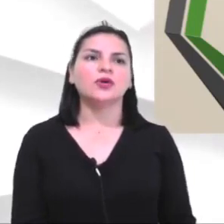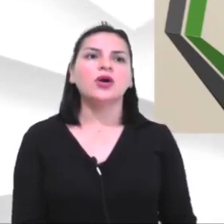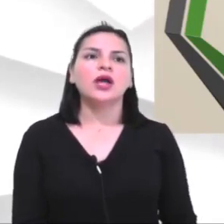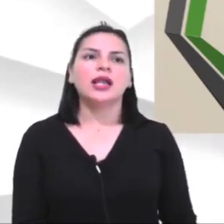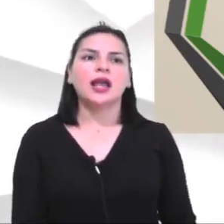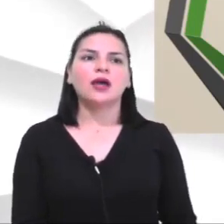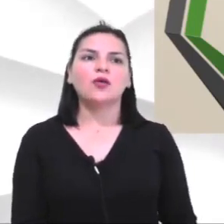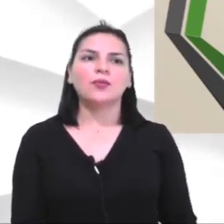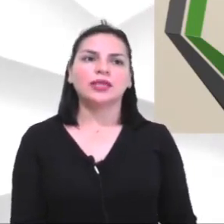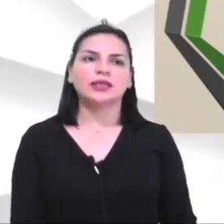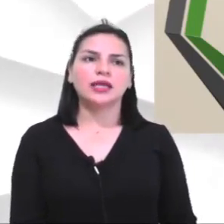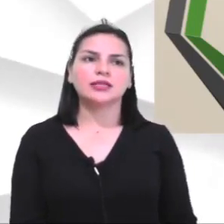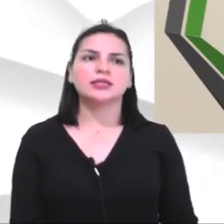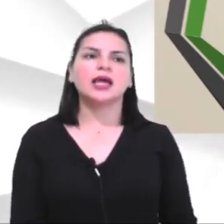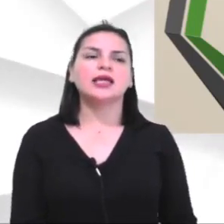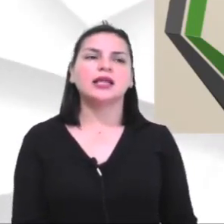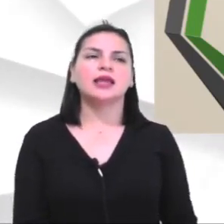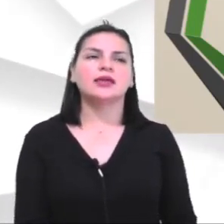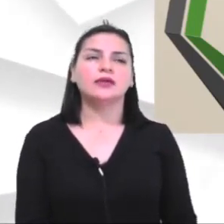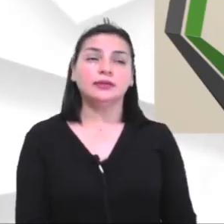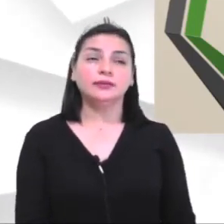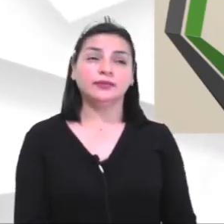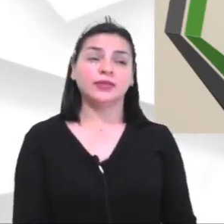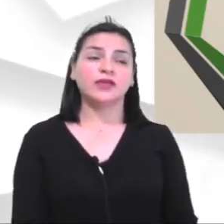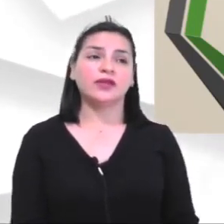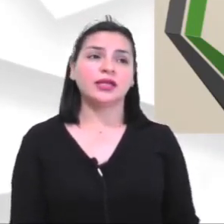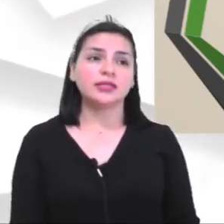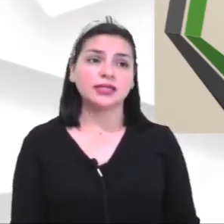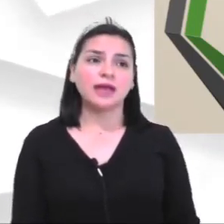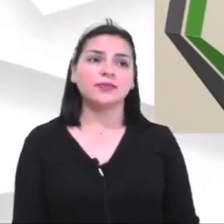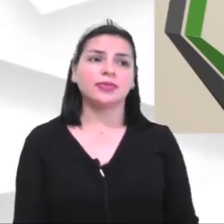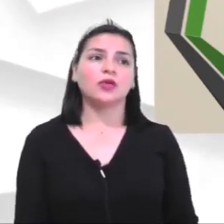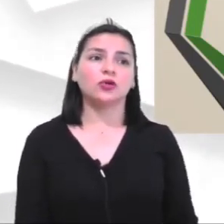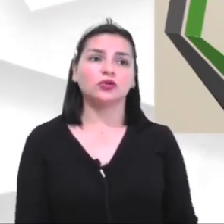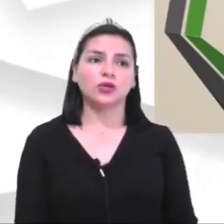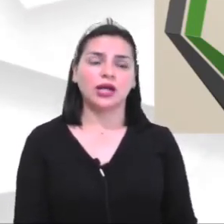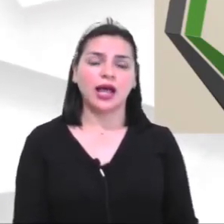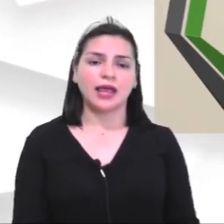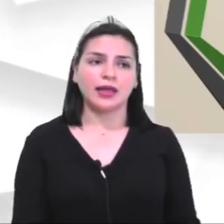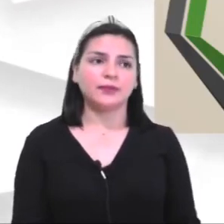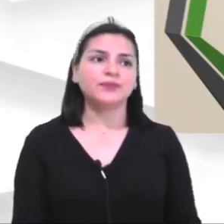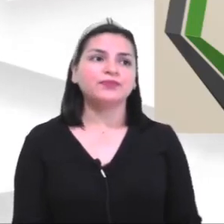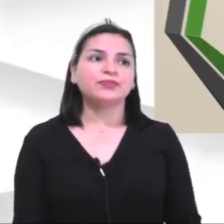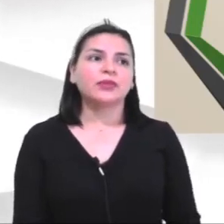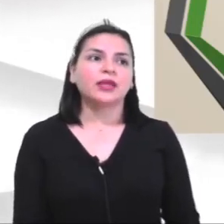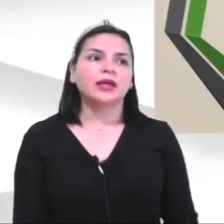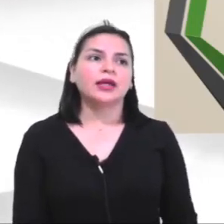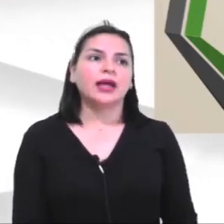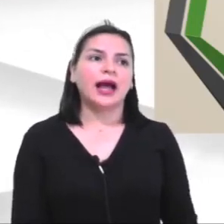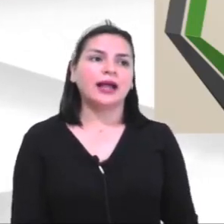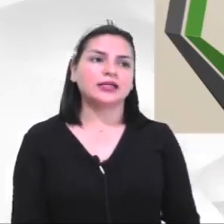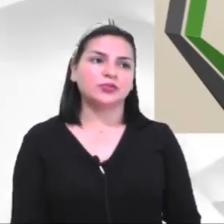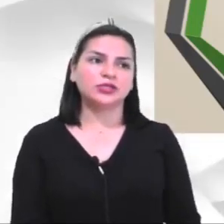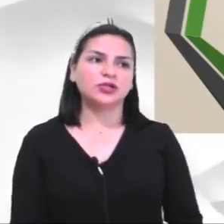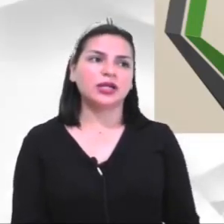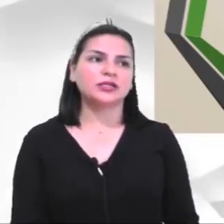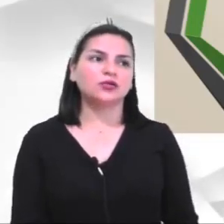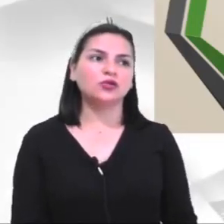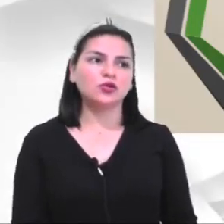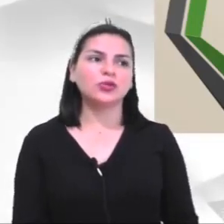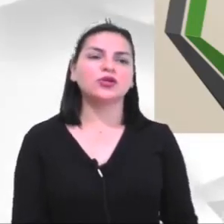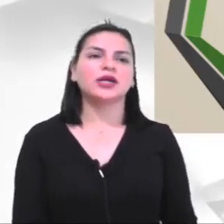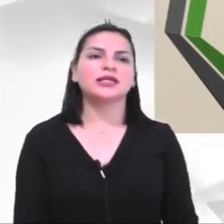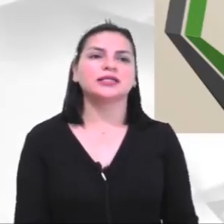relativo, la competencia y la deferencia otorgada a las